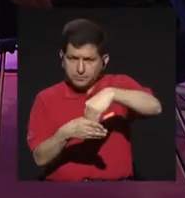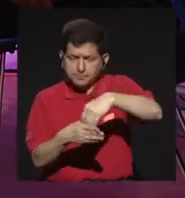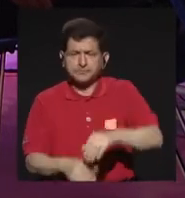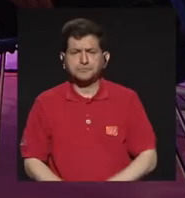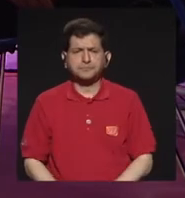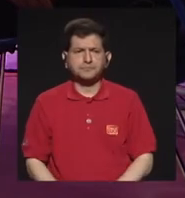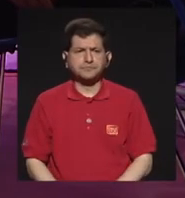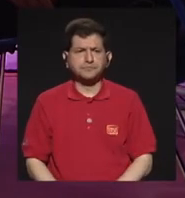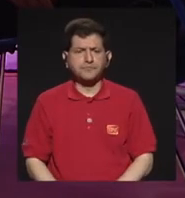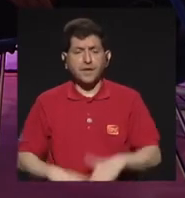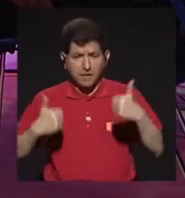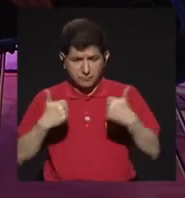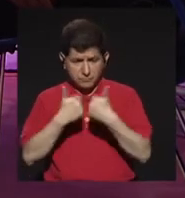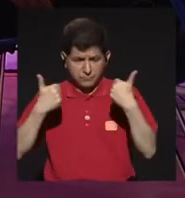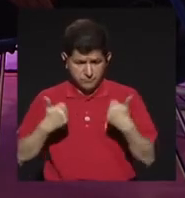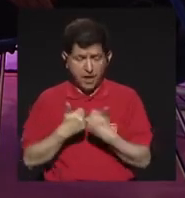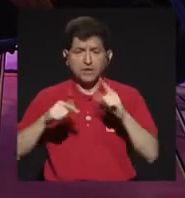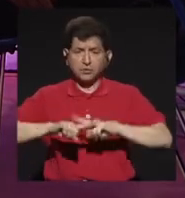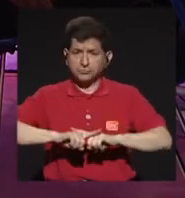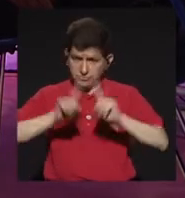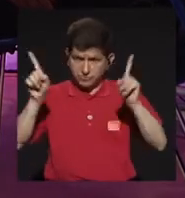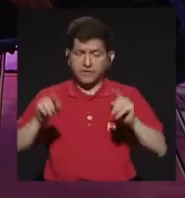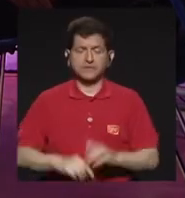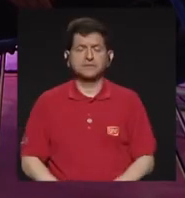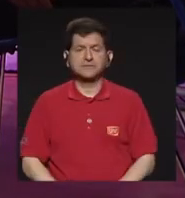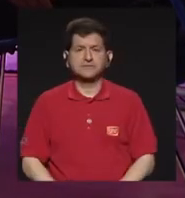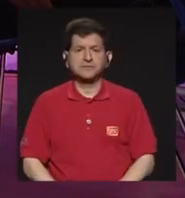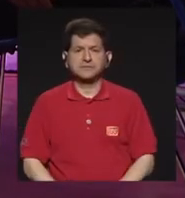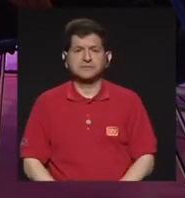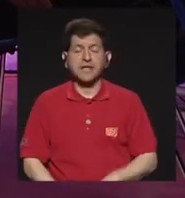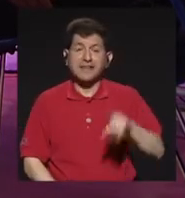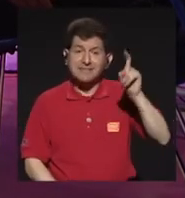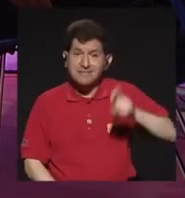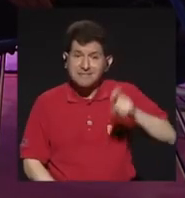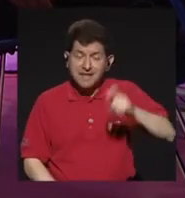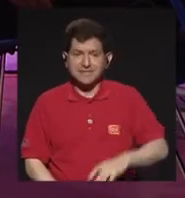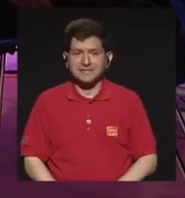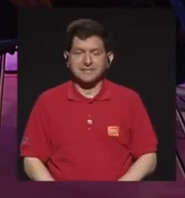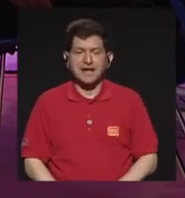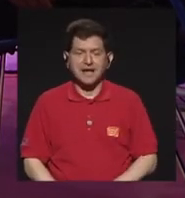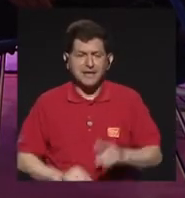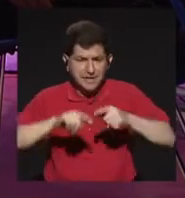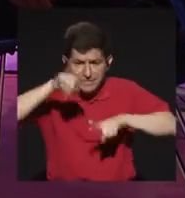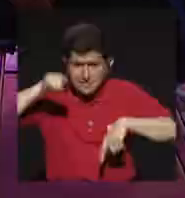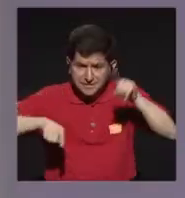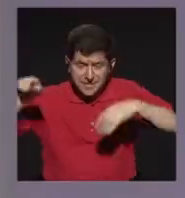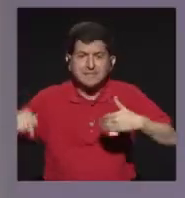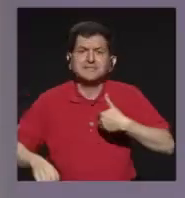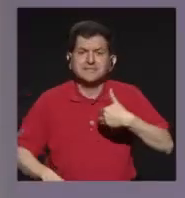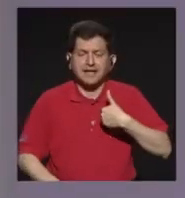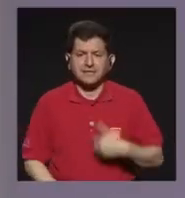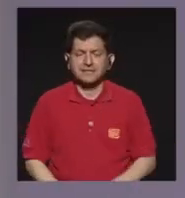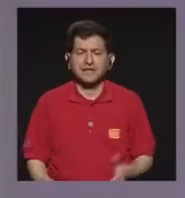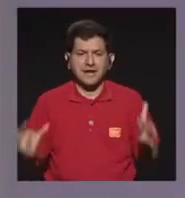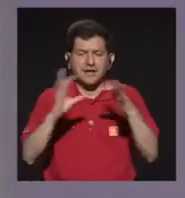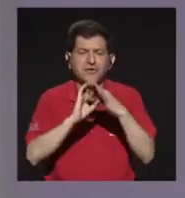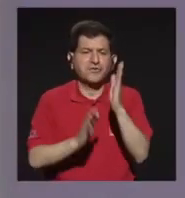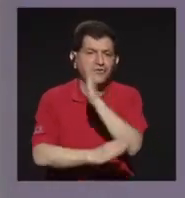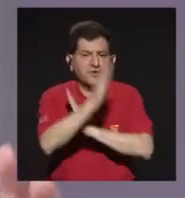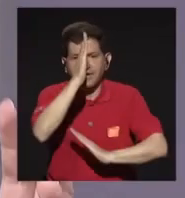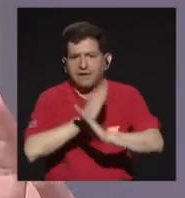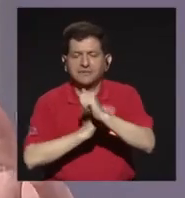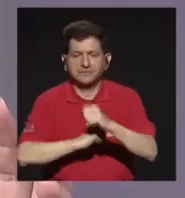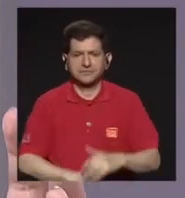se habló de desafíos, muchos desafíos, de la necesidad de generar estadísticas en discapacidad, por